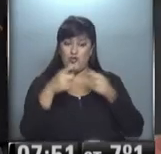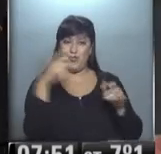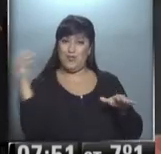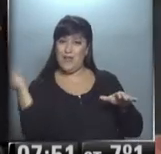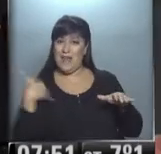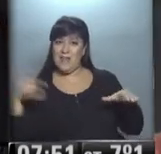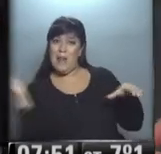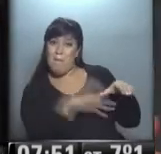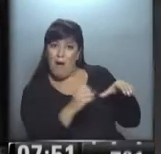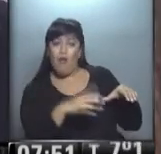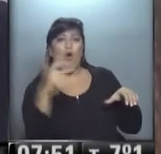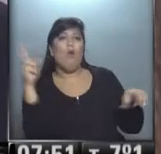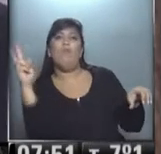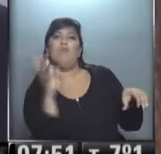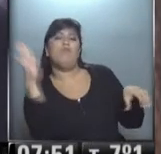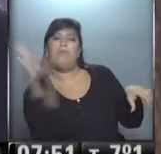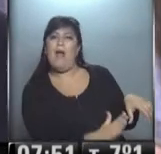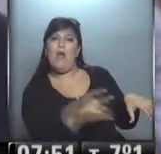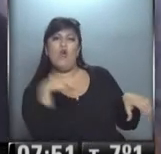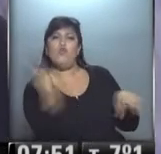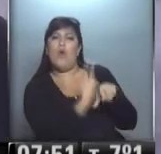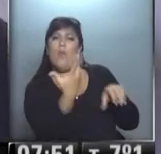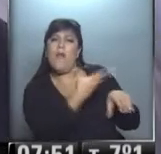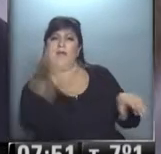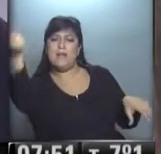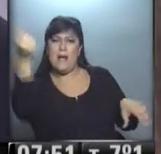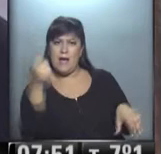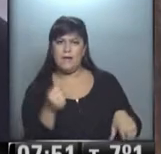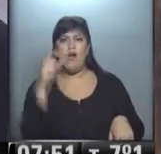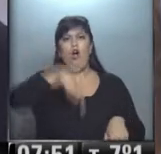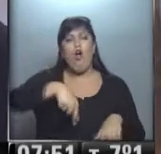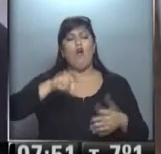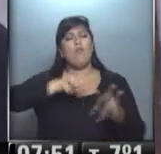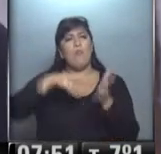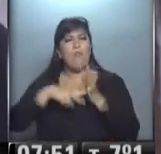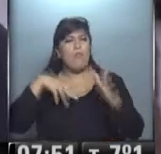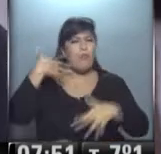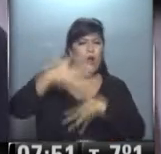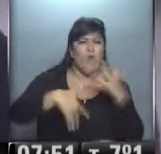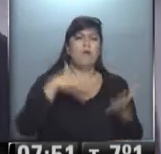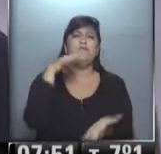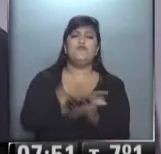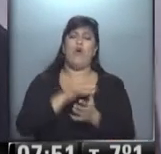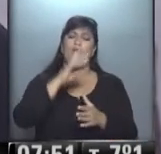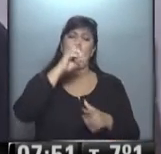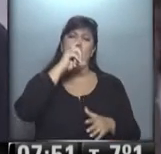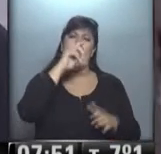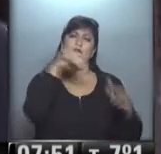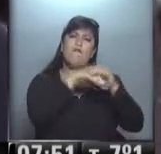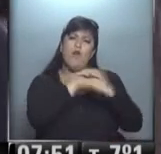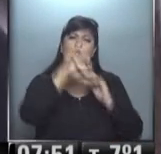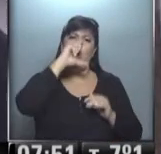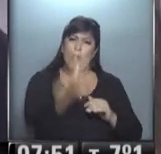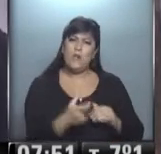las encuestas está sobre la cuestión del conflicto argentina con los fondos buitres una de nuestras